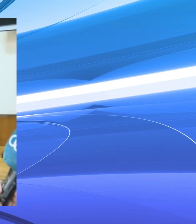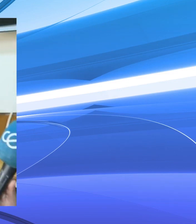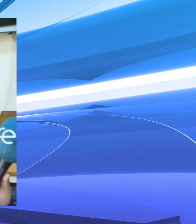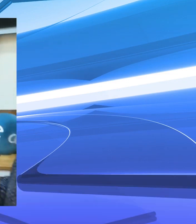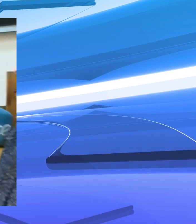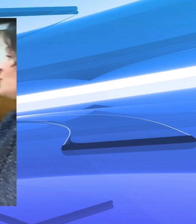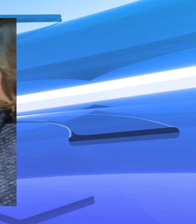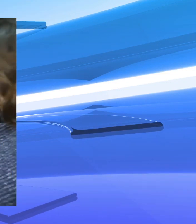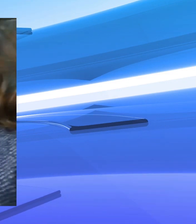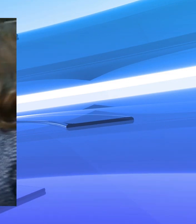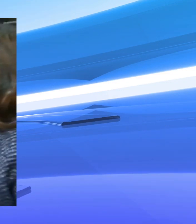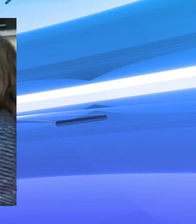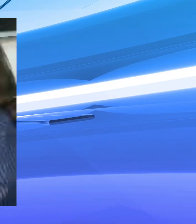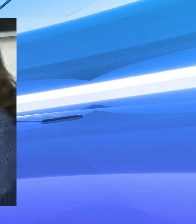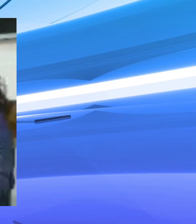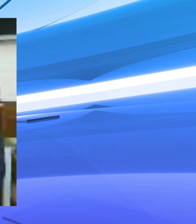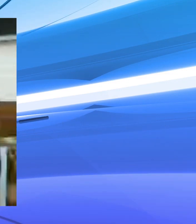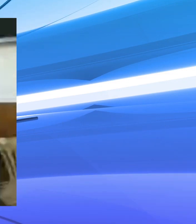Gracias.